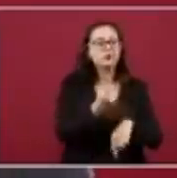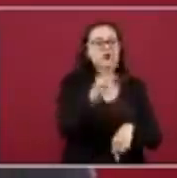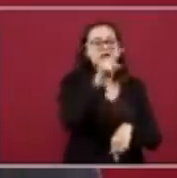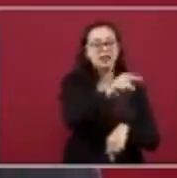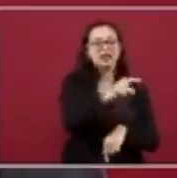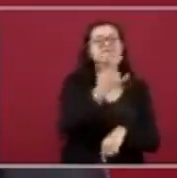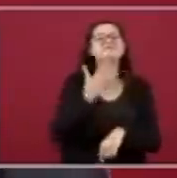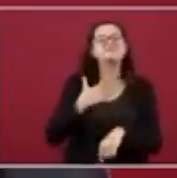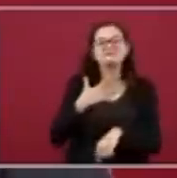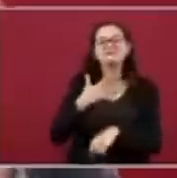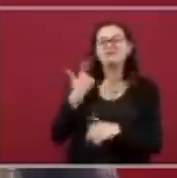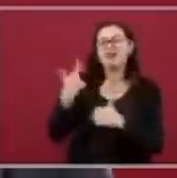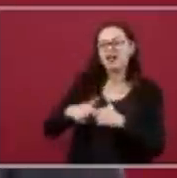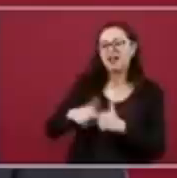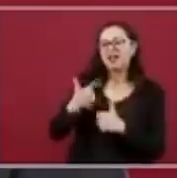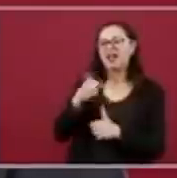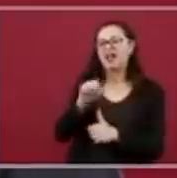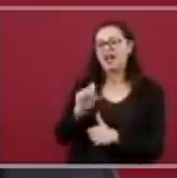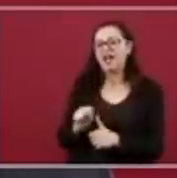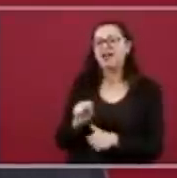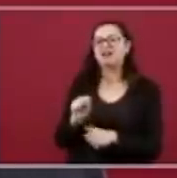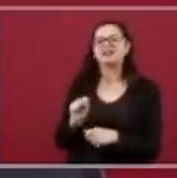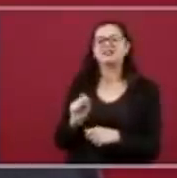combustibles, es la que